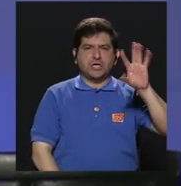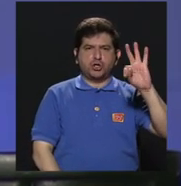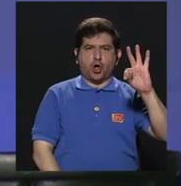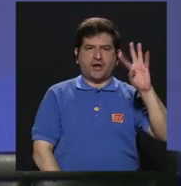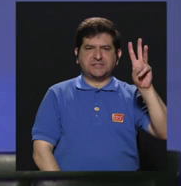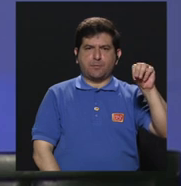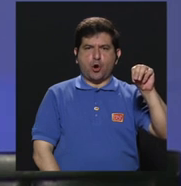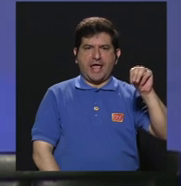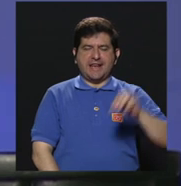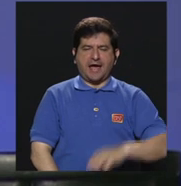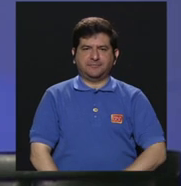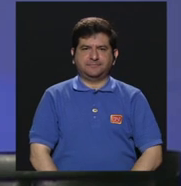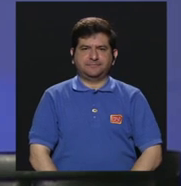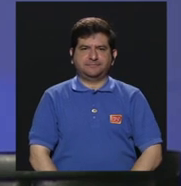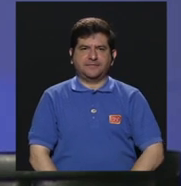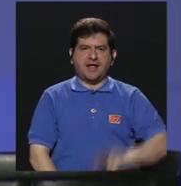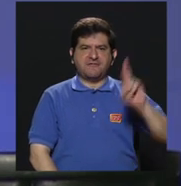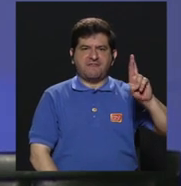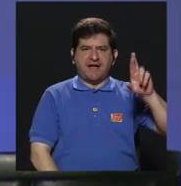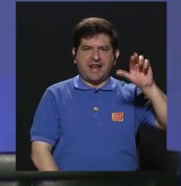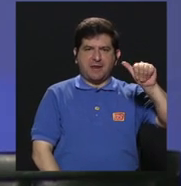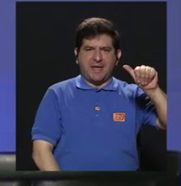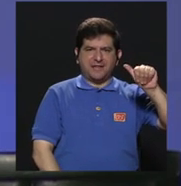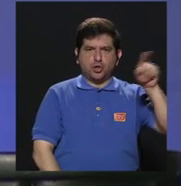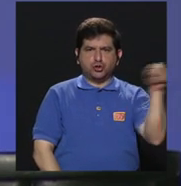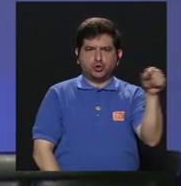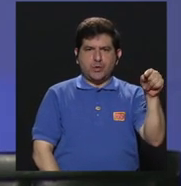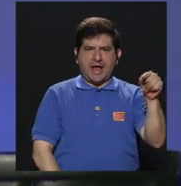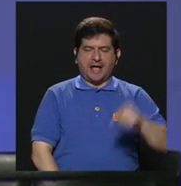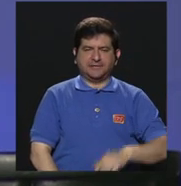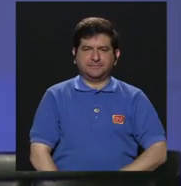Moreira, Rafael Alberto Zúñiga,